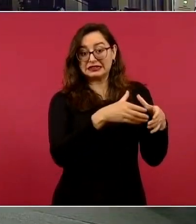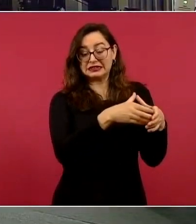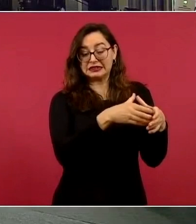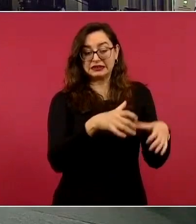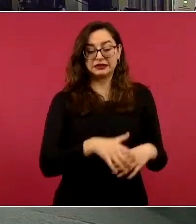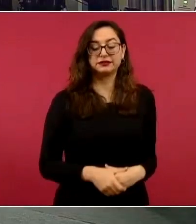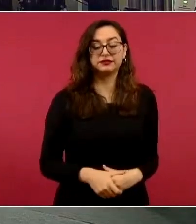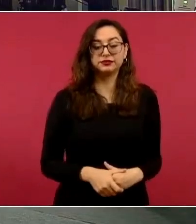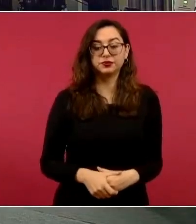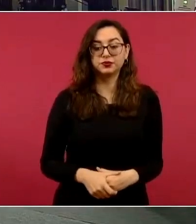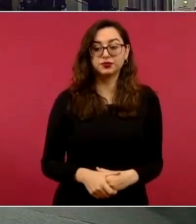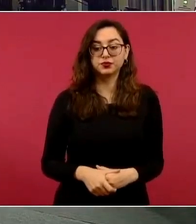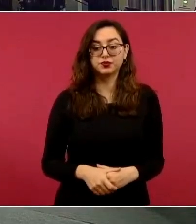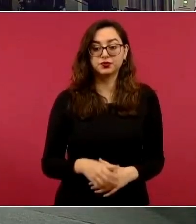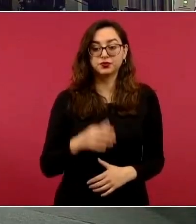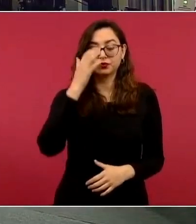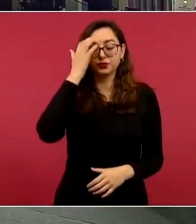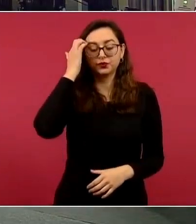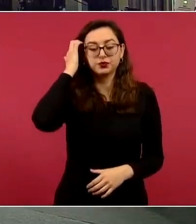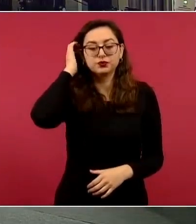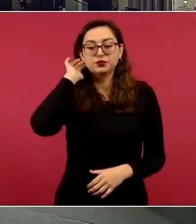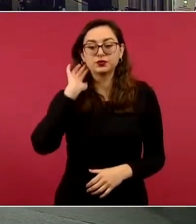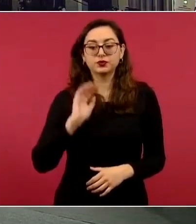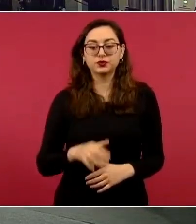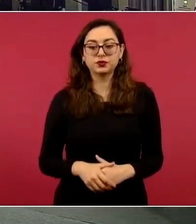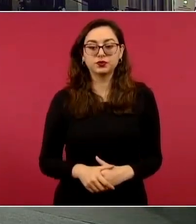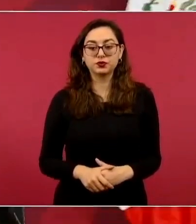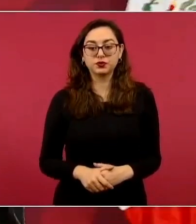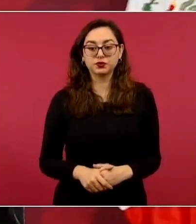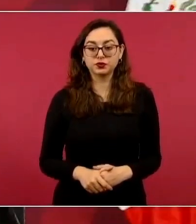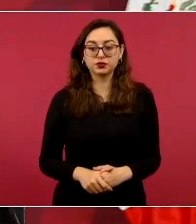Ayer vi un